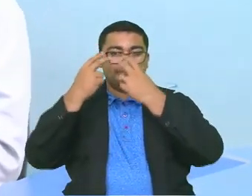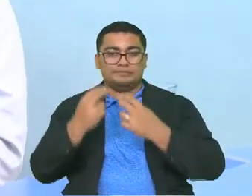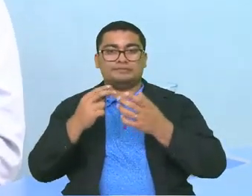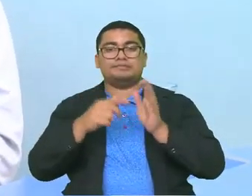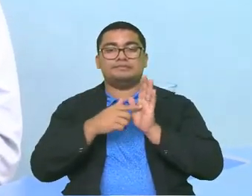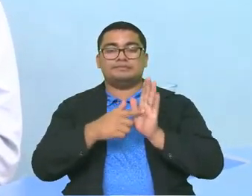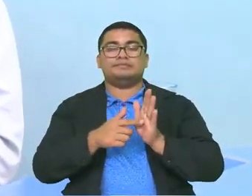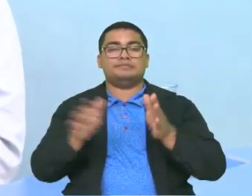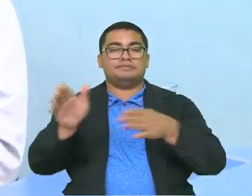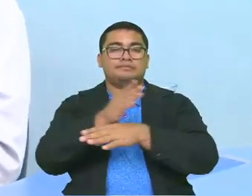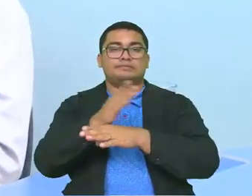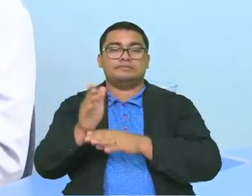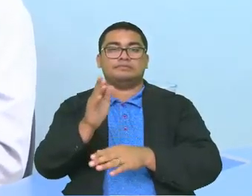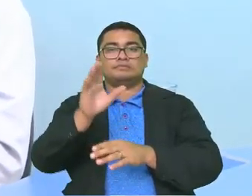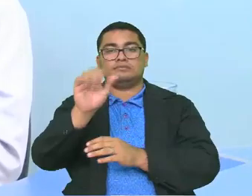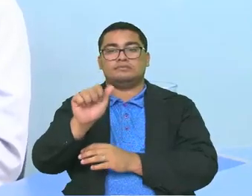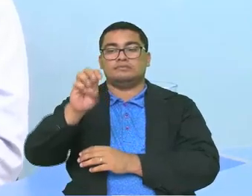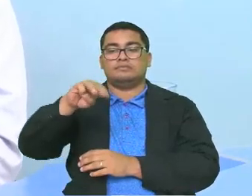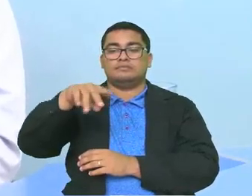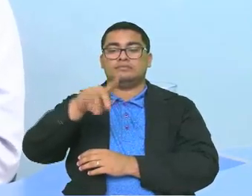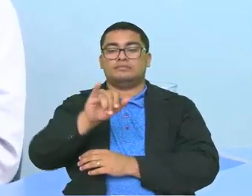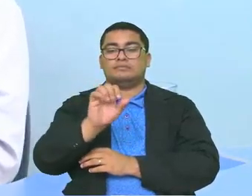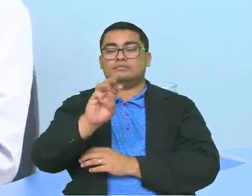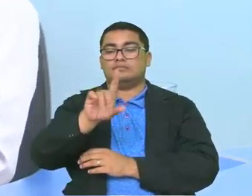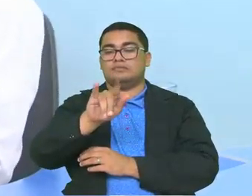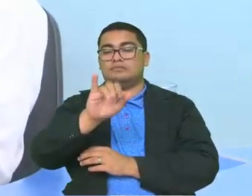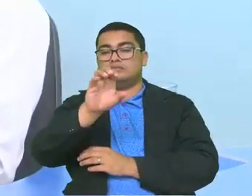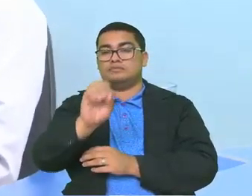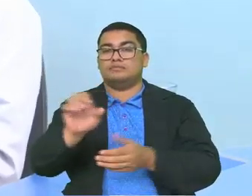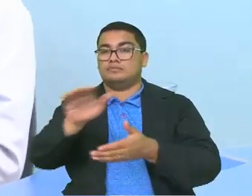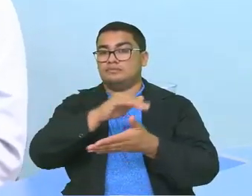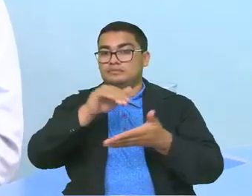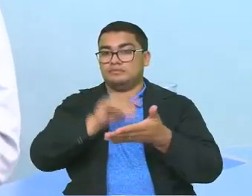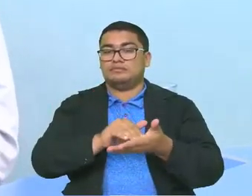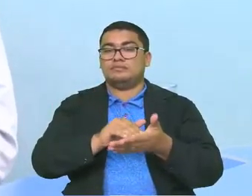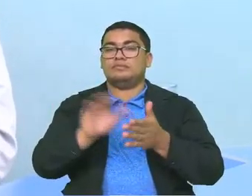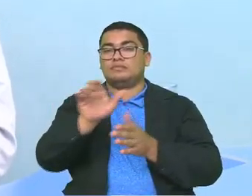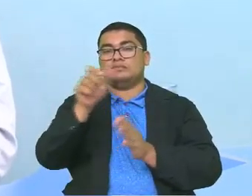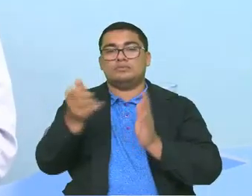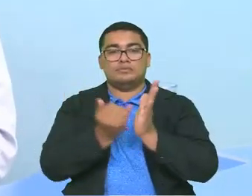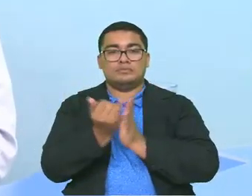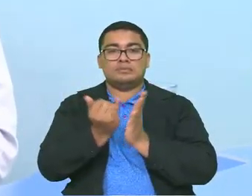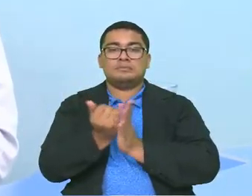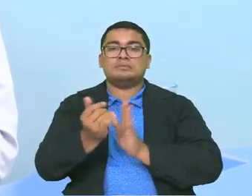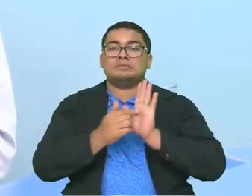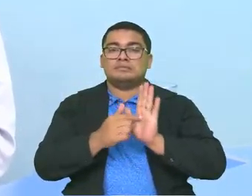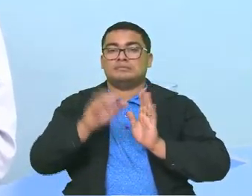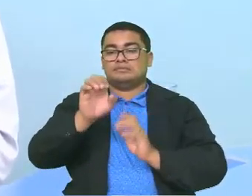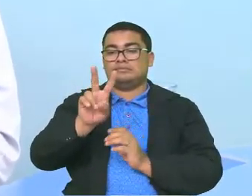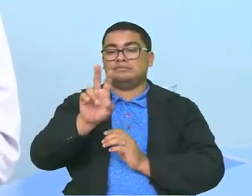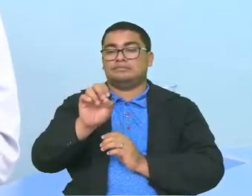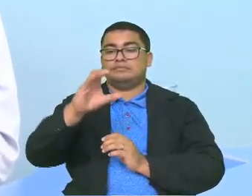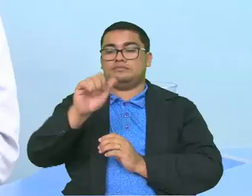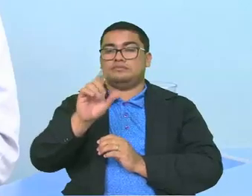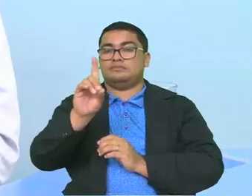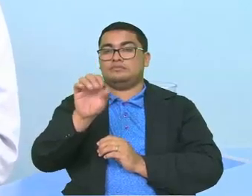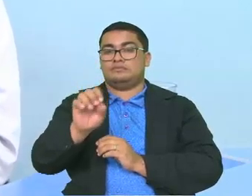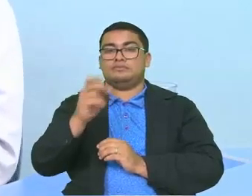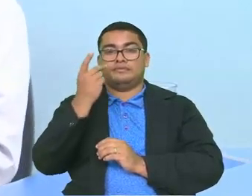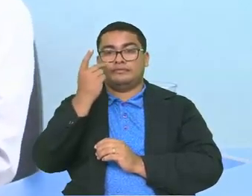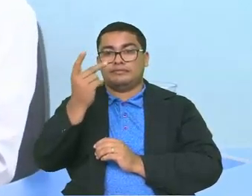la campimetría que nos ayudan a ver el tipo de defecto visual que el paciente puede tener a la hora